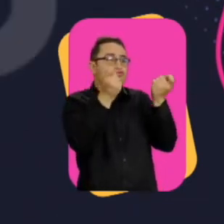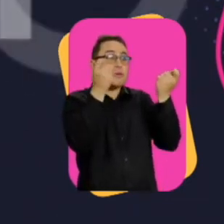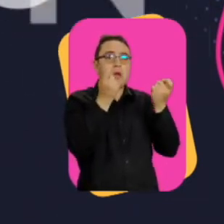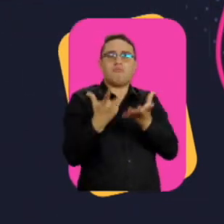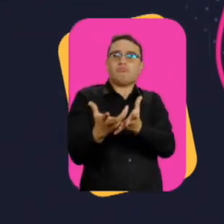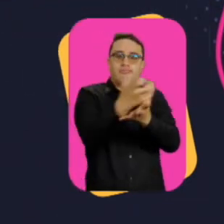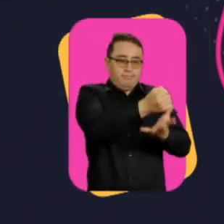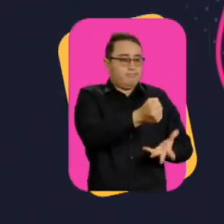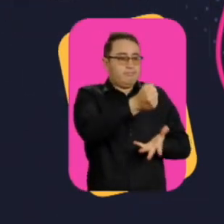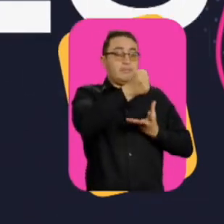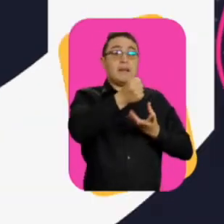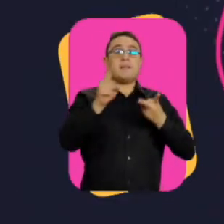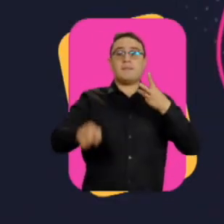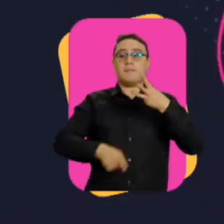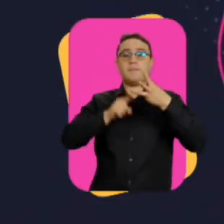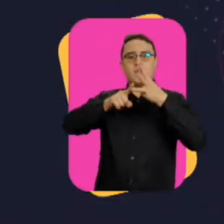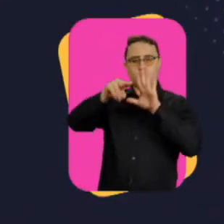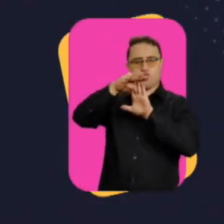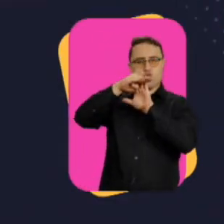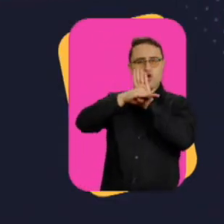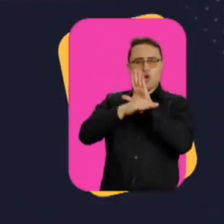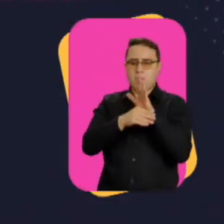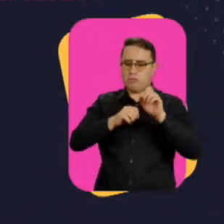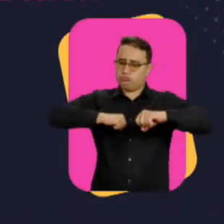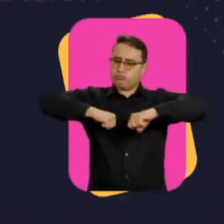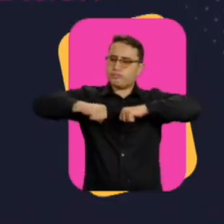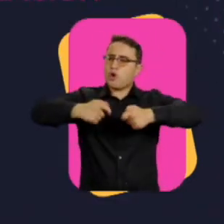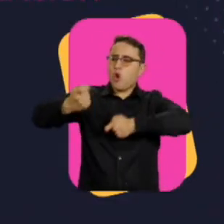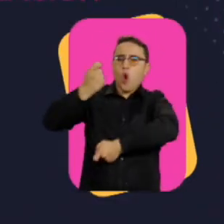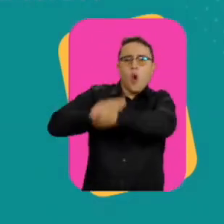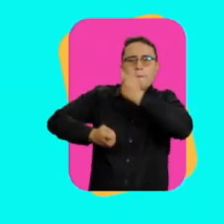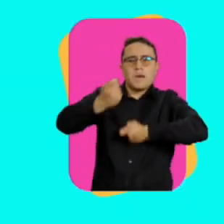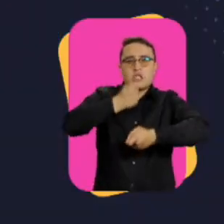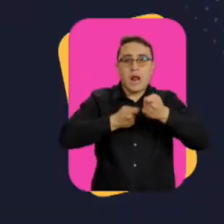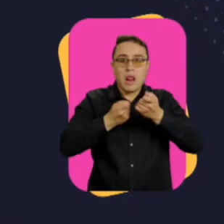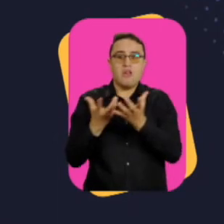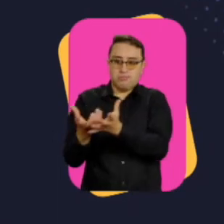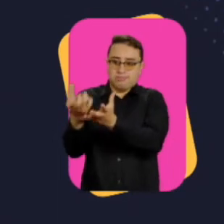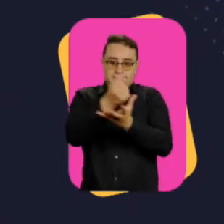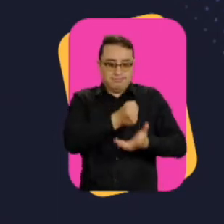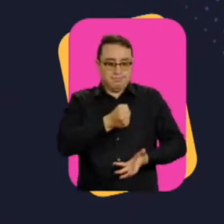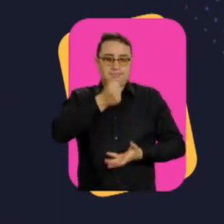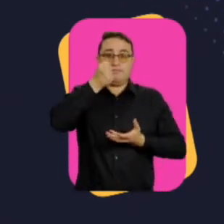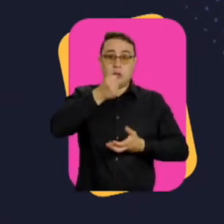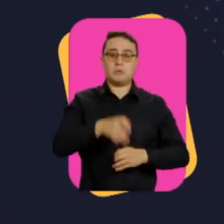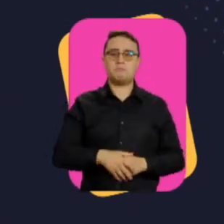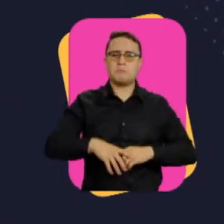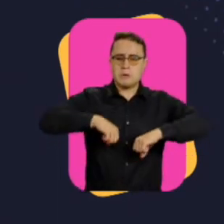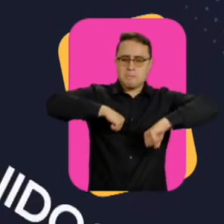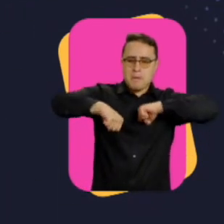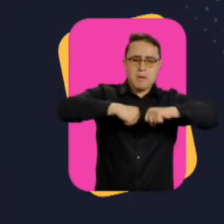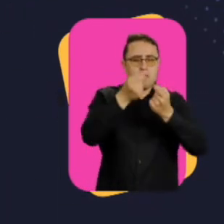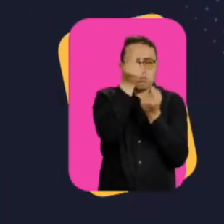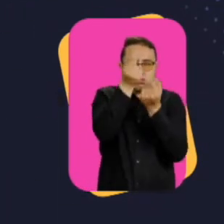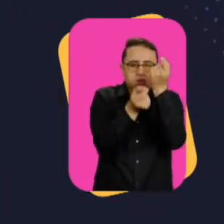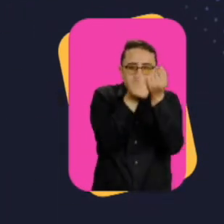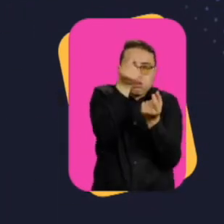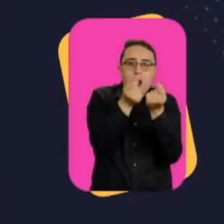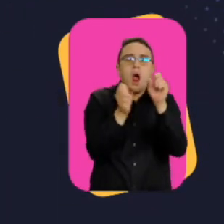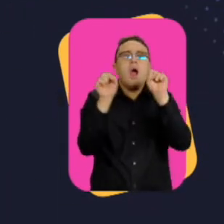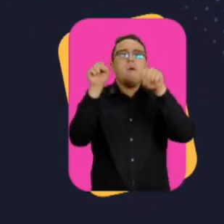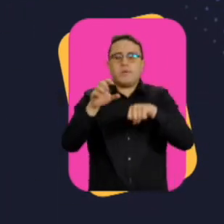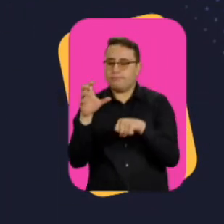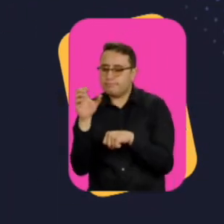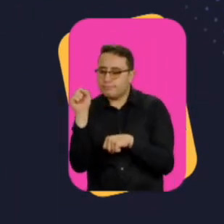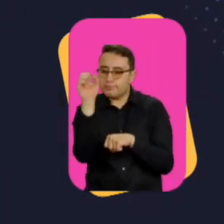excelente gestión en las políticas de operación y comercialización. La gestión financiera nos permite identificar los